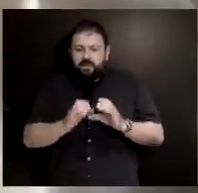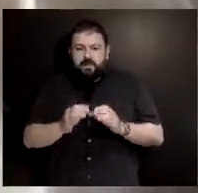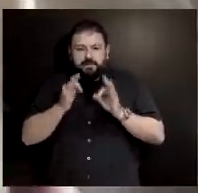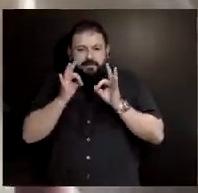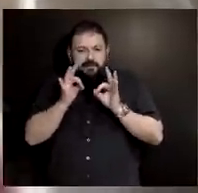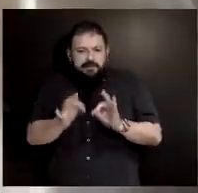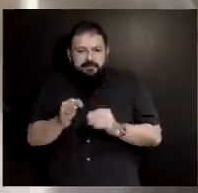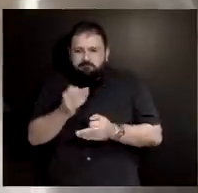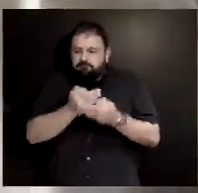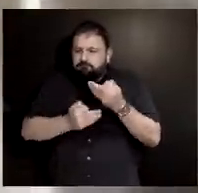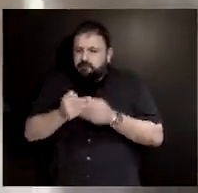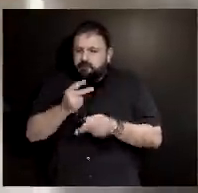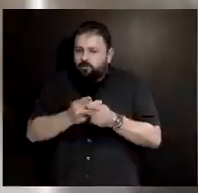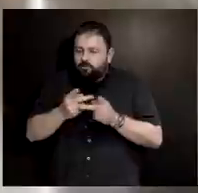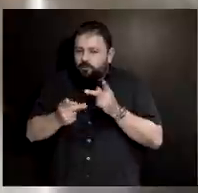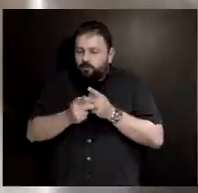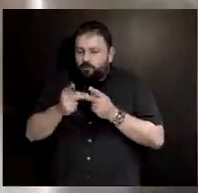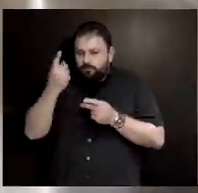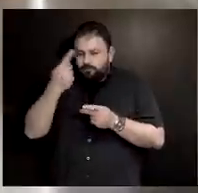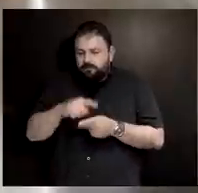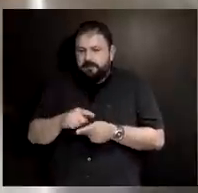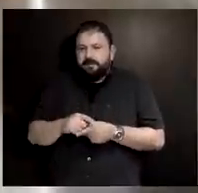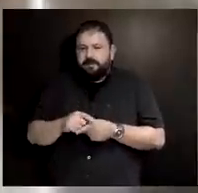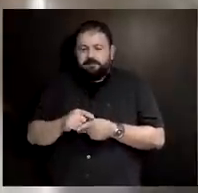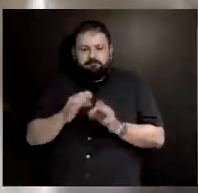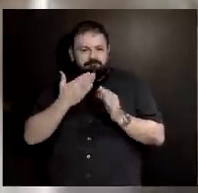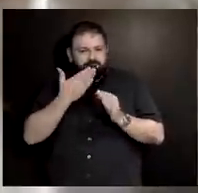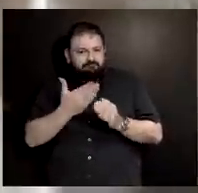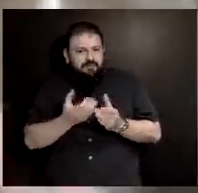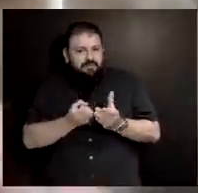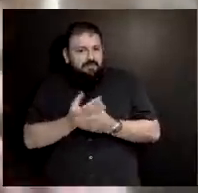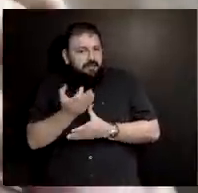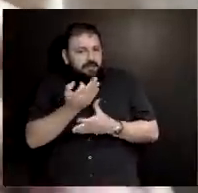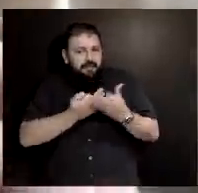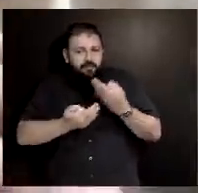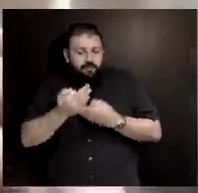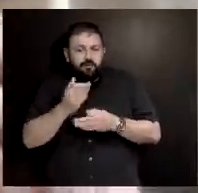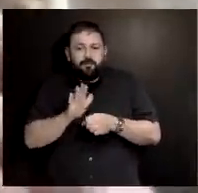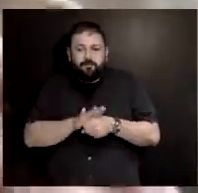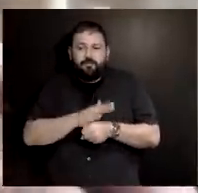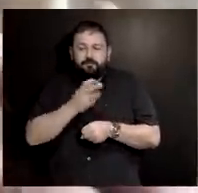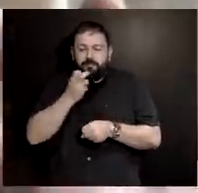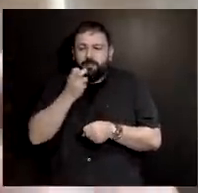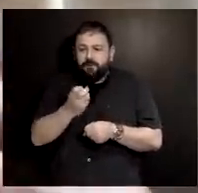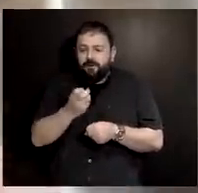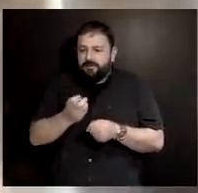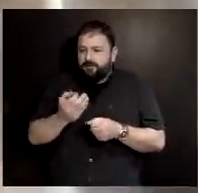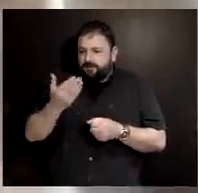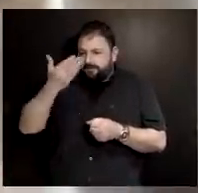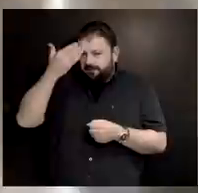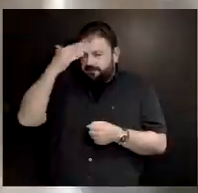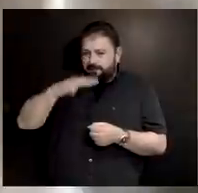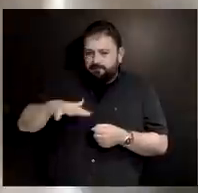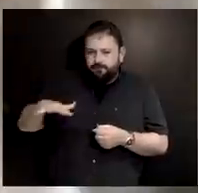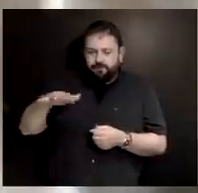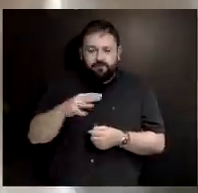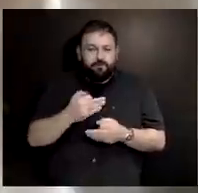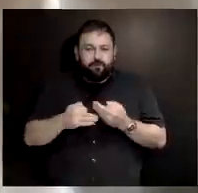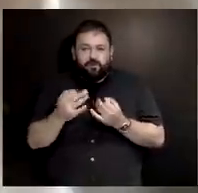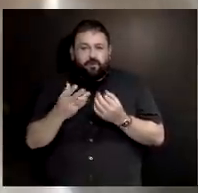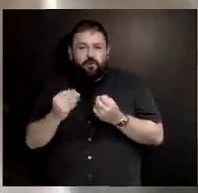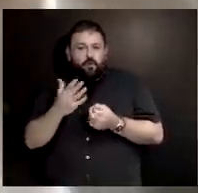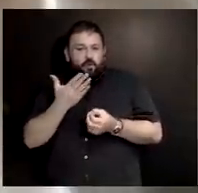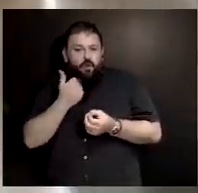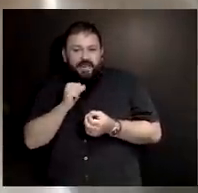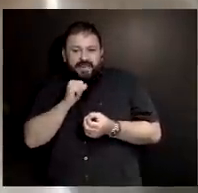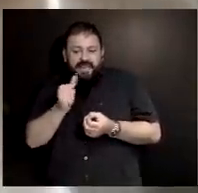productos y obviamente la higiene de los productos. Creo que es en conveniencia de todos que no exista ningún